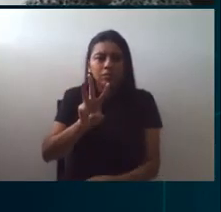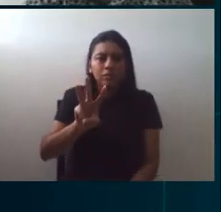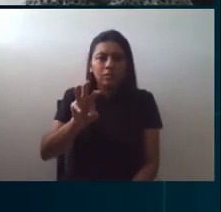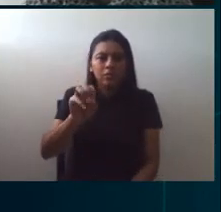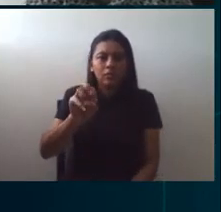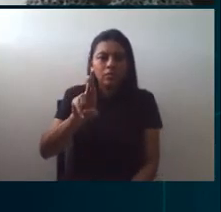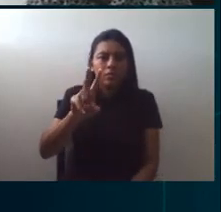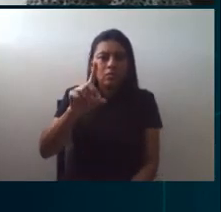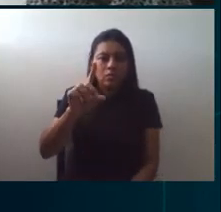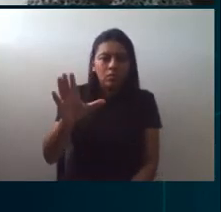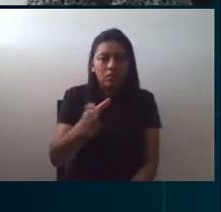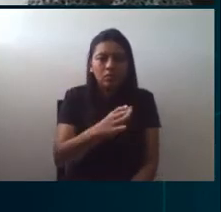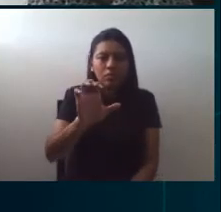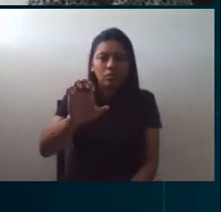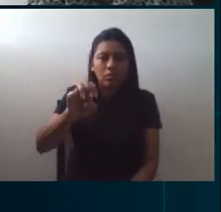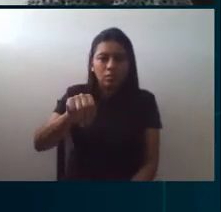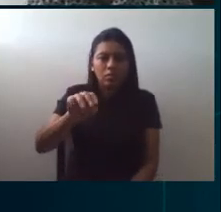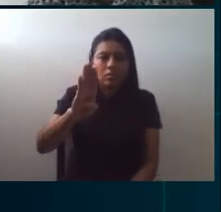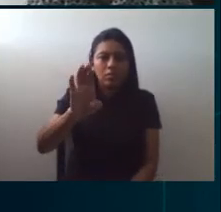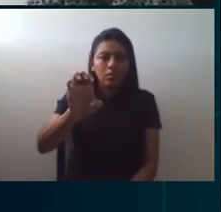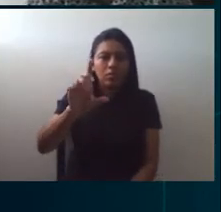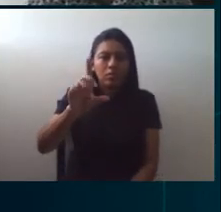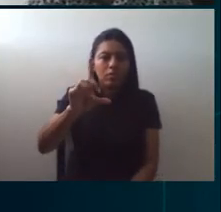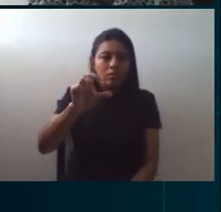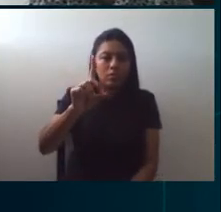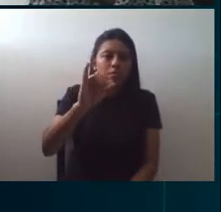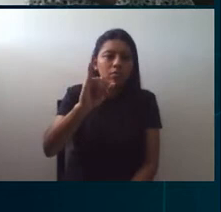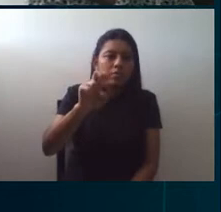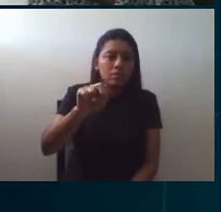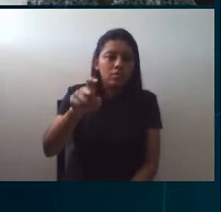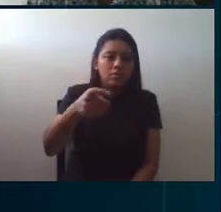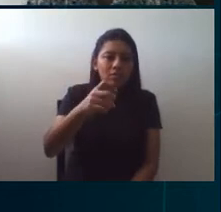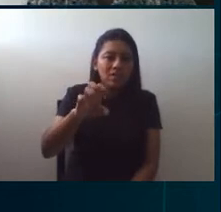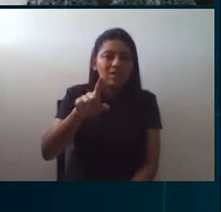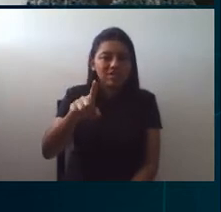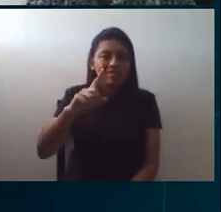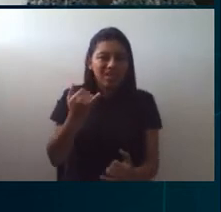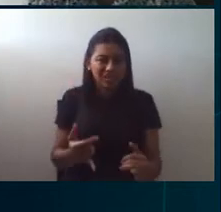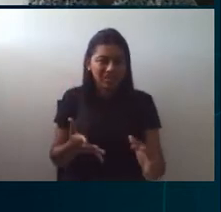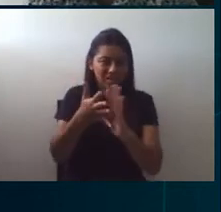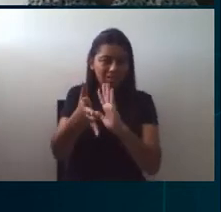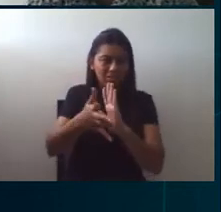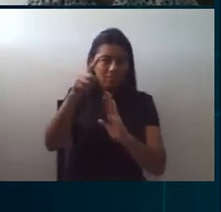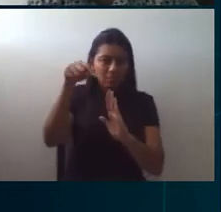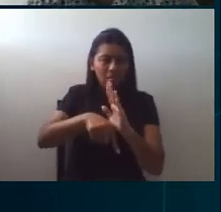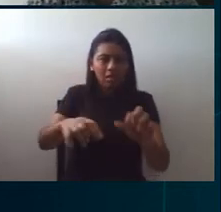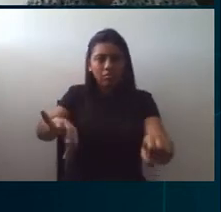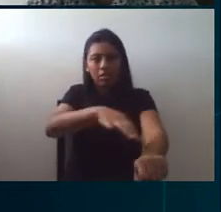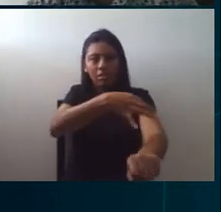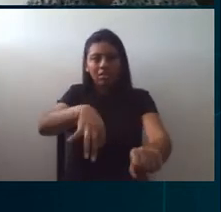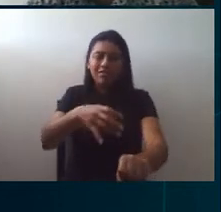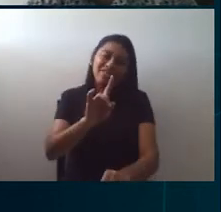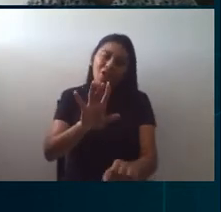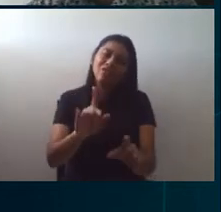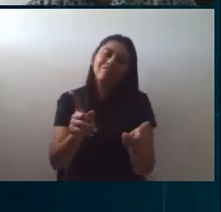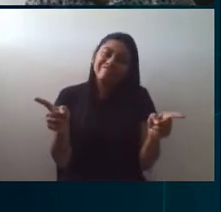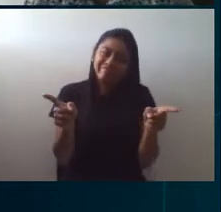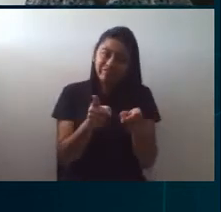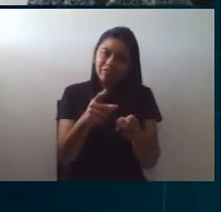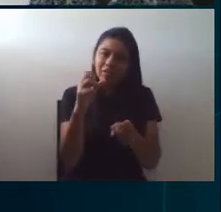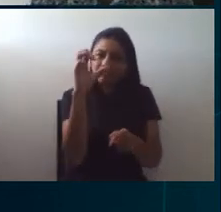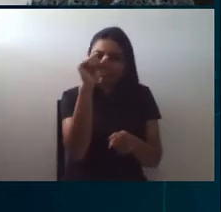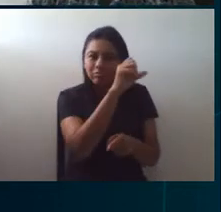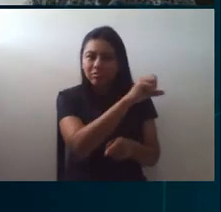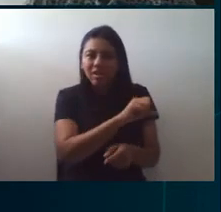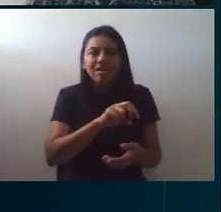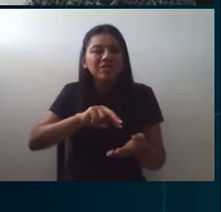librerías que se llama Word to Vec. Aquí, pues, para no ahondar mucho, lo que quiero contarles es un poquitico, es que es una familia de vectores, ¿listo? Una familia de vectores que nos